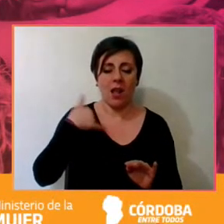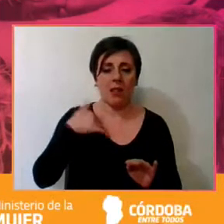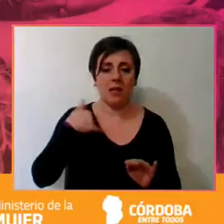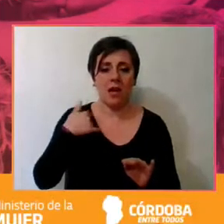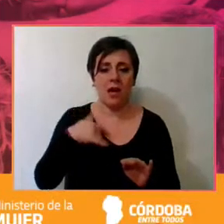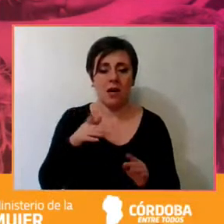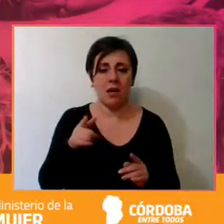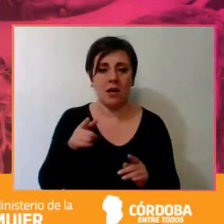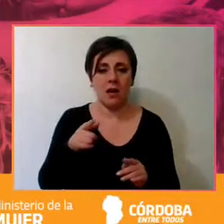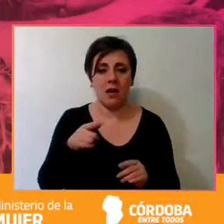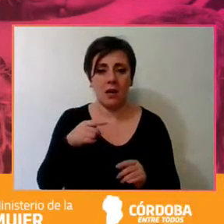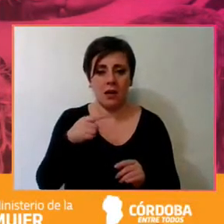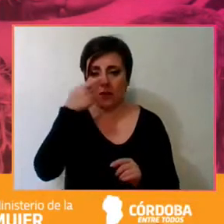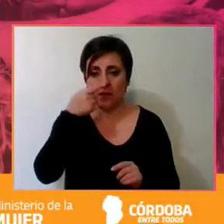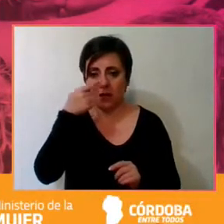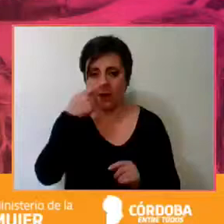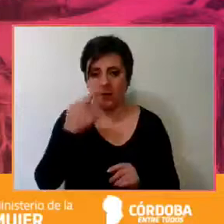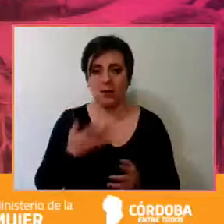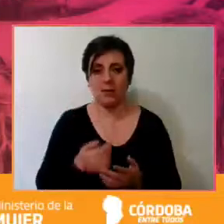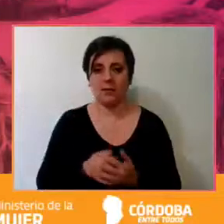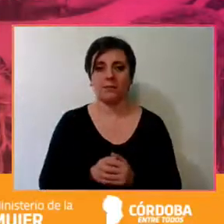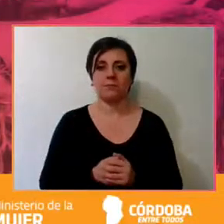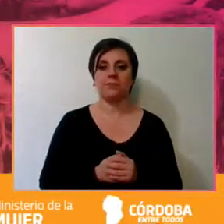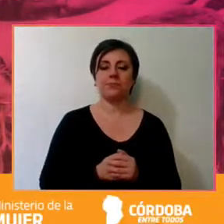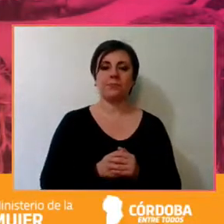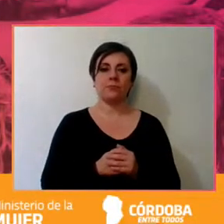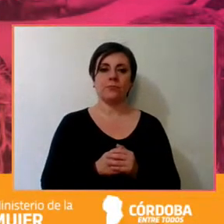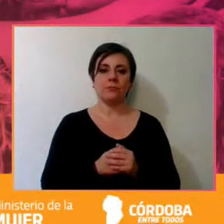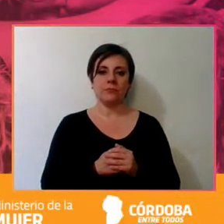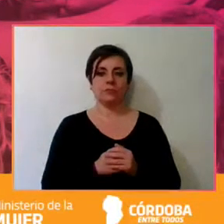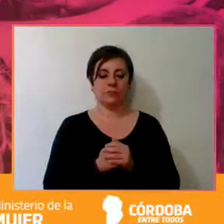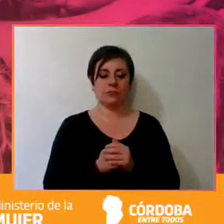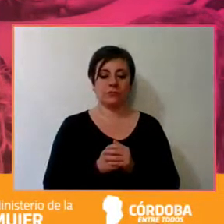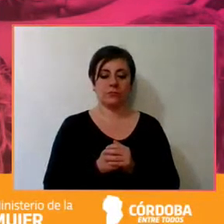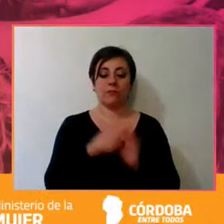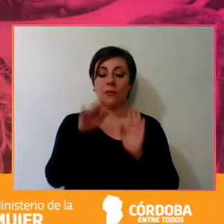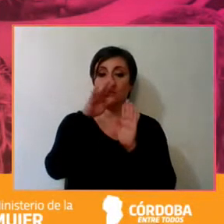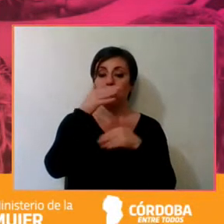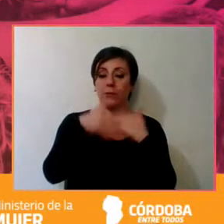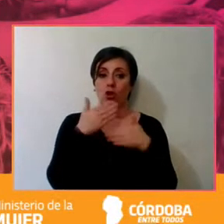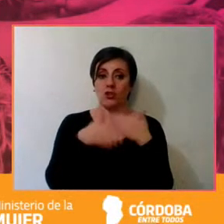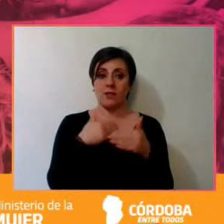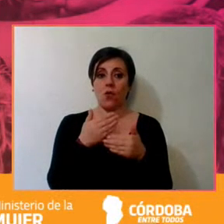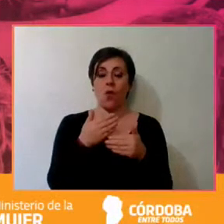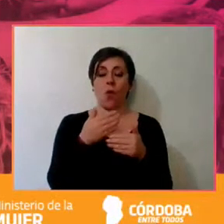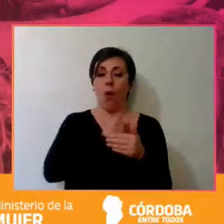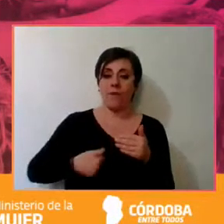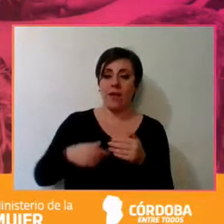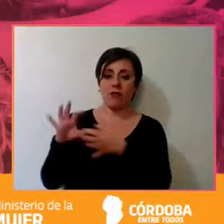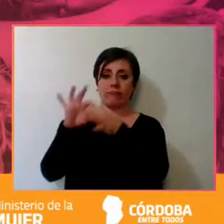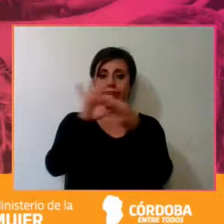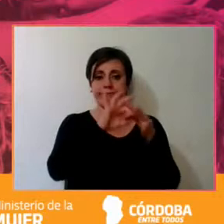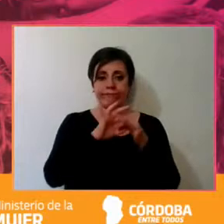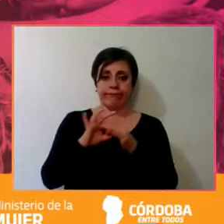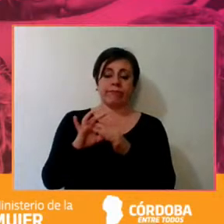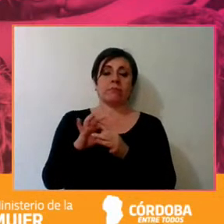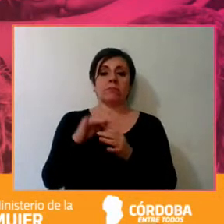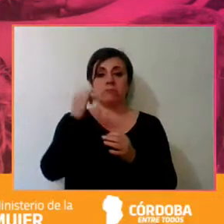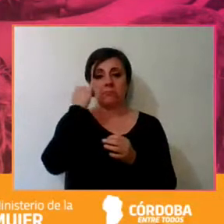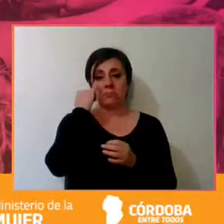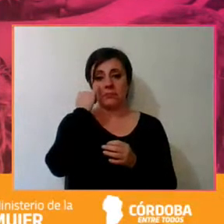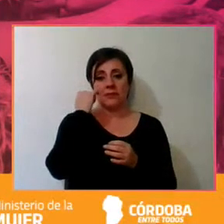ser muy interesante y movilizador del cambio. Los procesos intergubernamentales, los mencionó de alguna forma